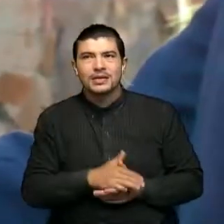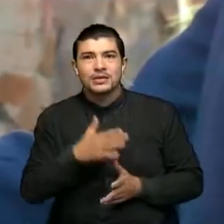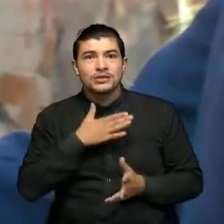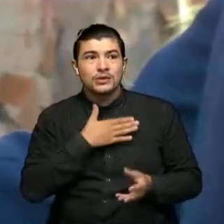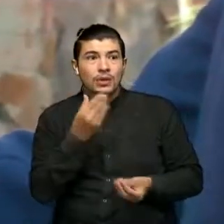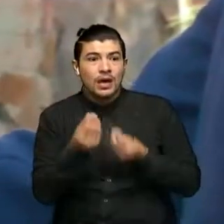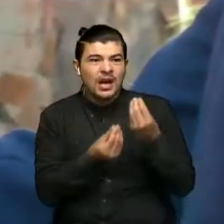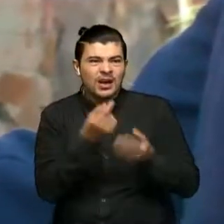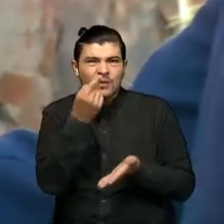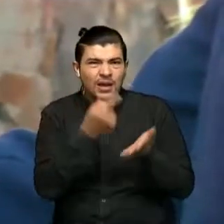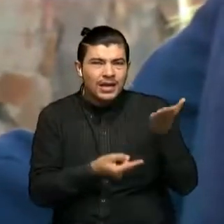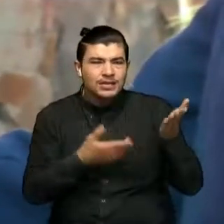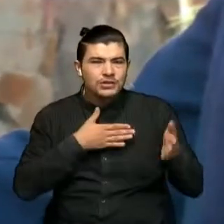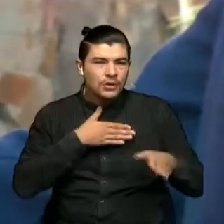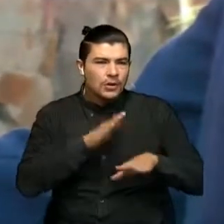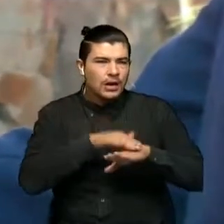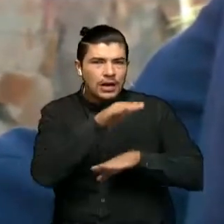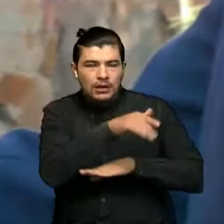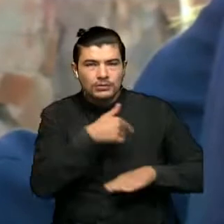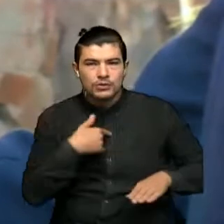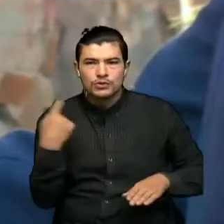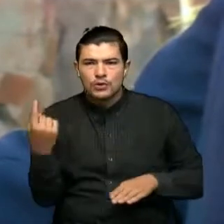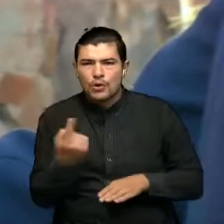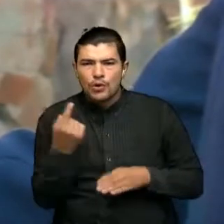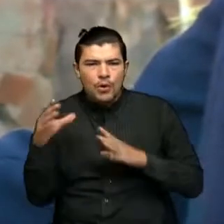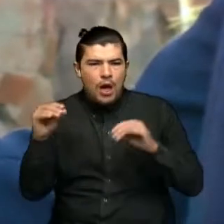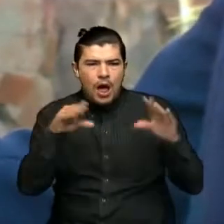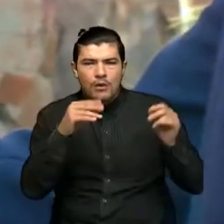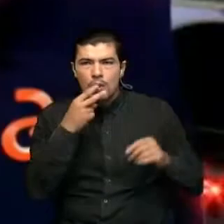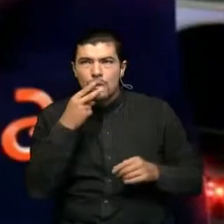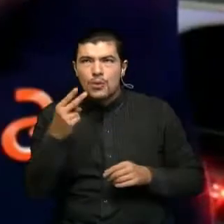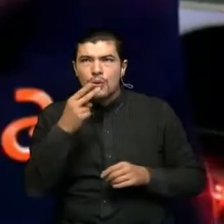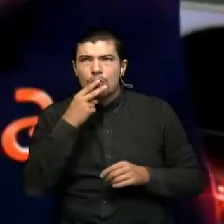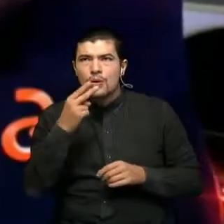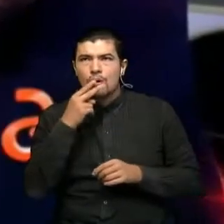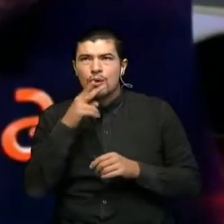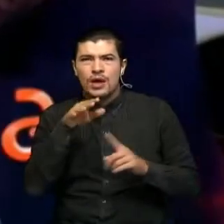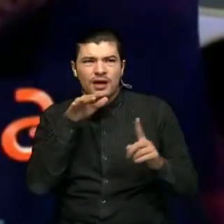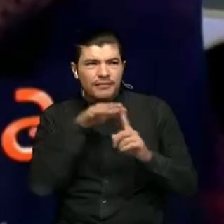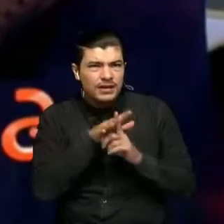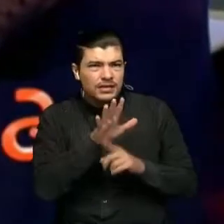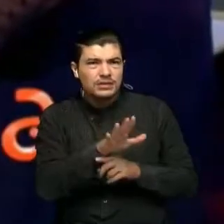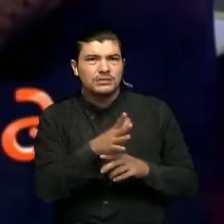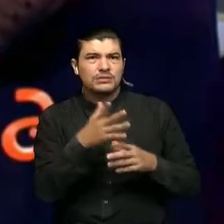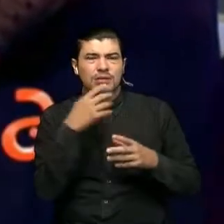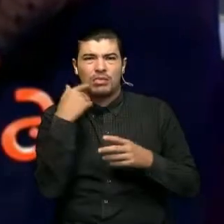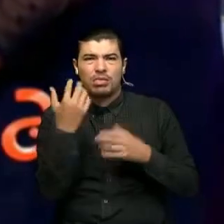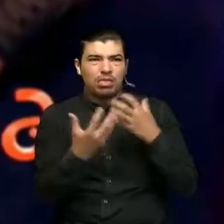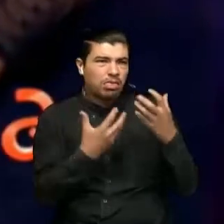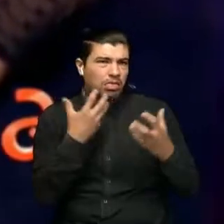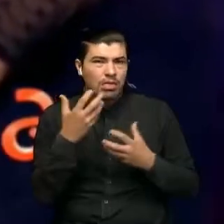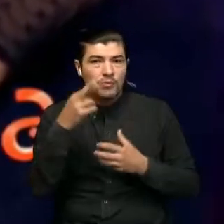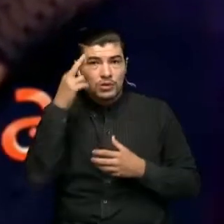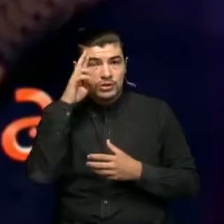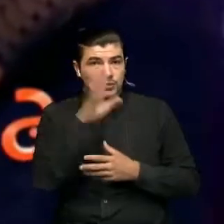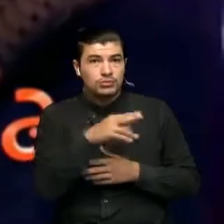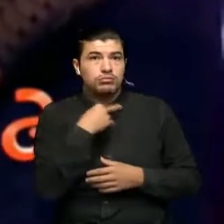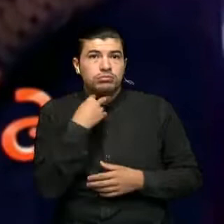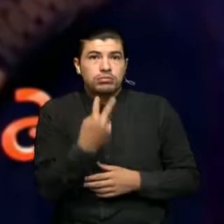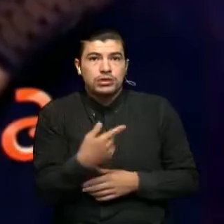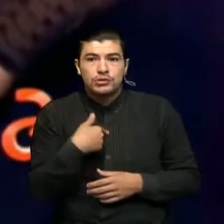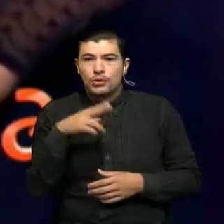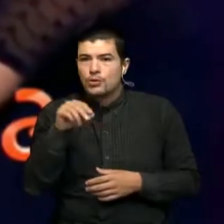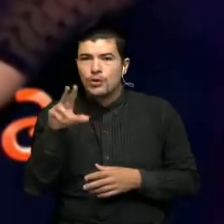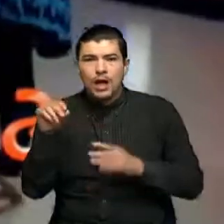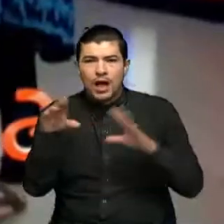está haciendo es lentamente provocando y solamente hablando del tabaco del cigarrillo que el tabaco te da cosita de fatiga que te va codea náuseas por eso vomita aunque uno habló de otra cosa